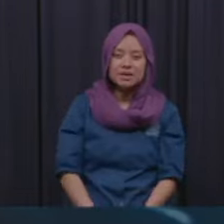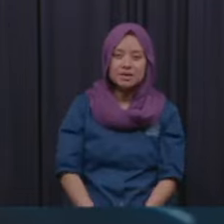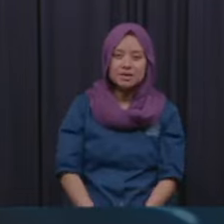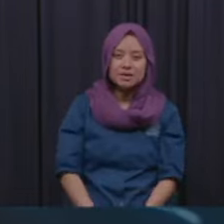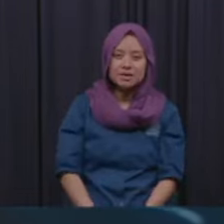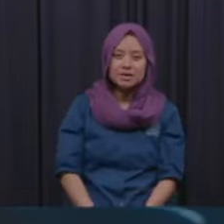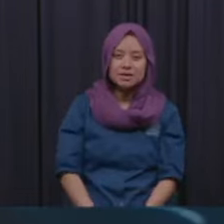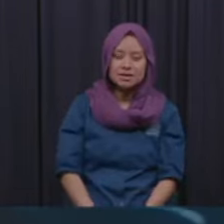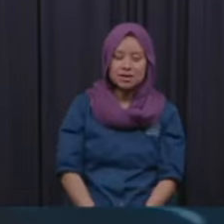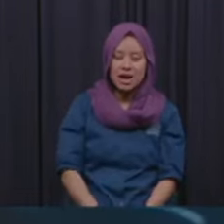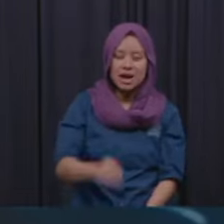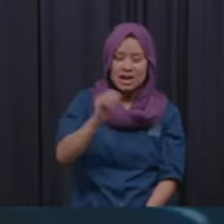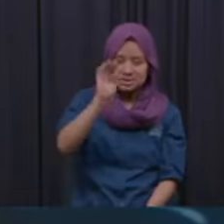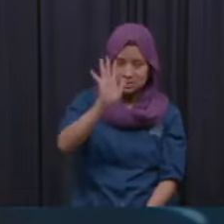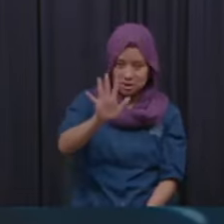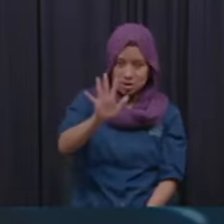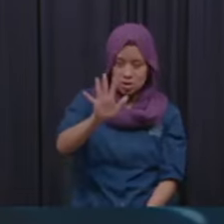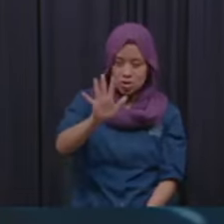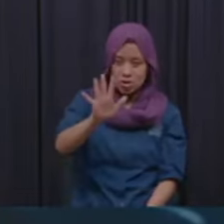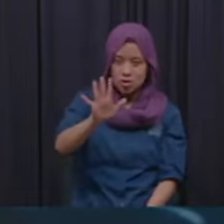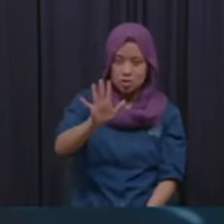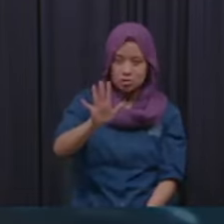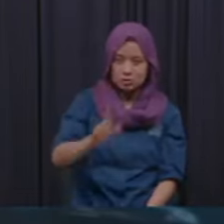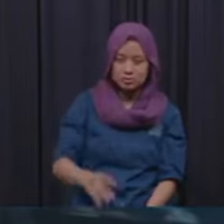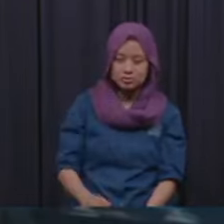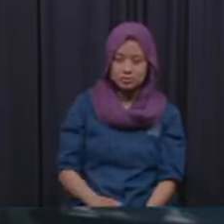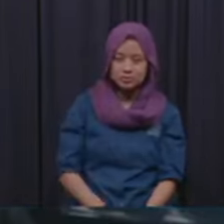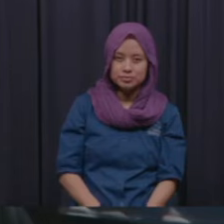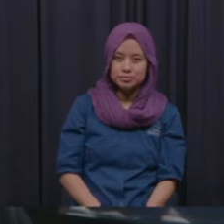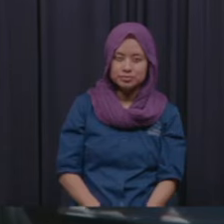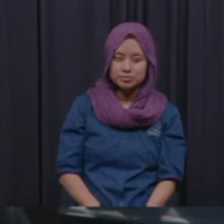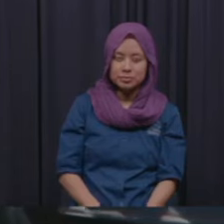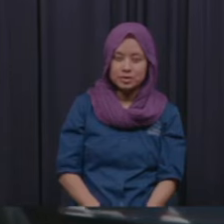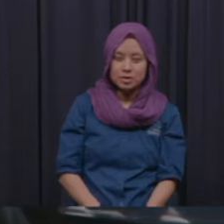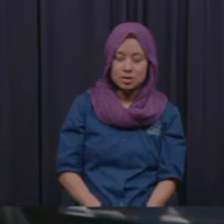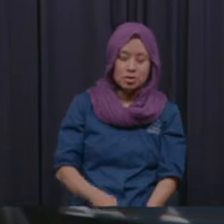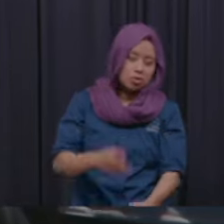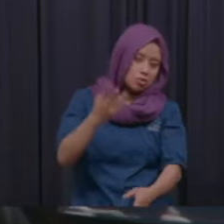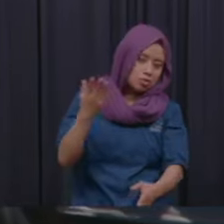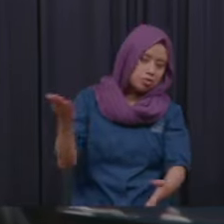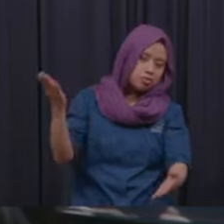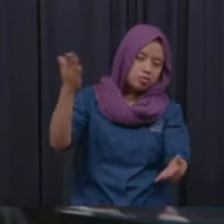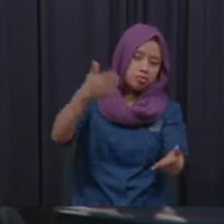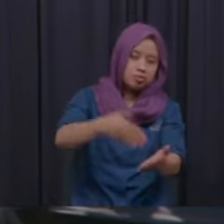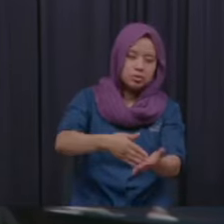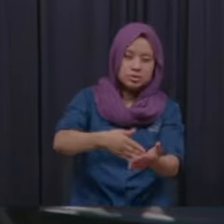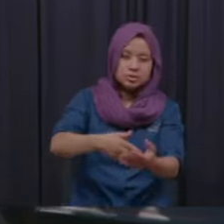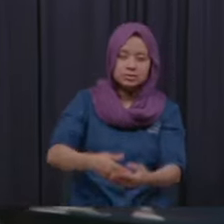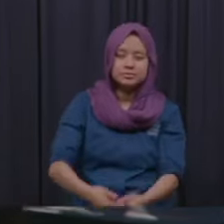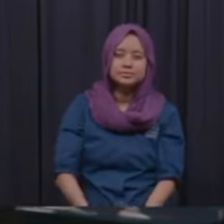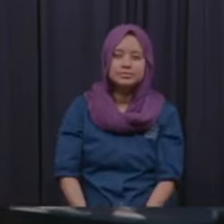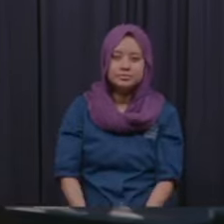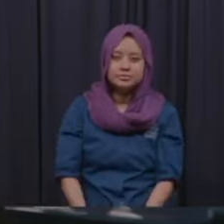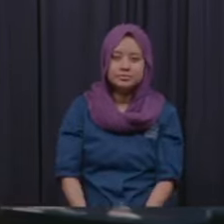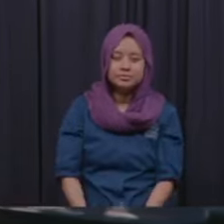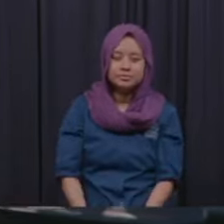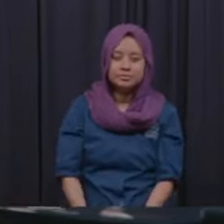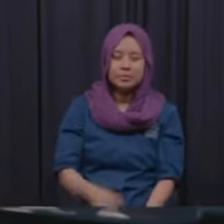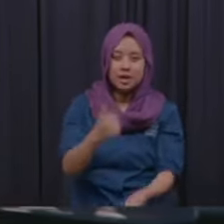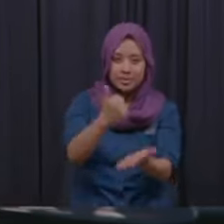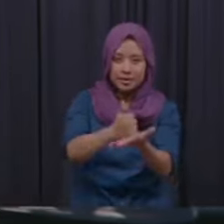partir de las 5 de la tarde hasta que el Señor nos diga que terminemos. Amén.